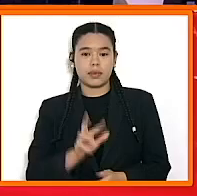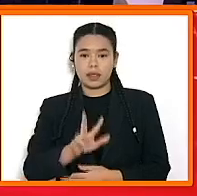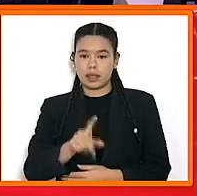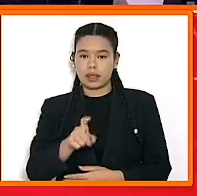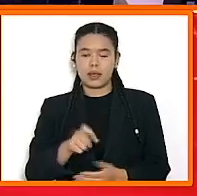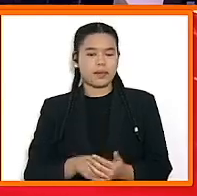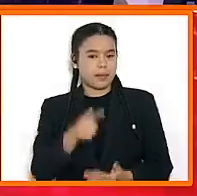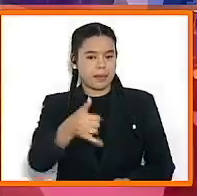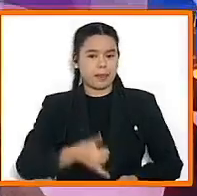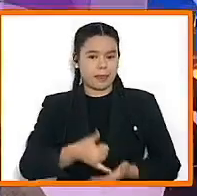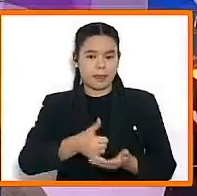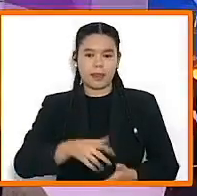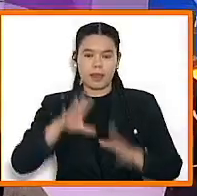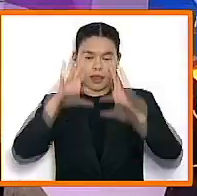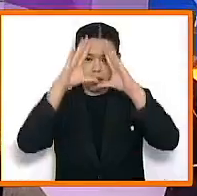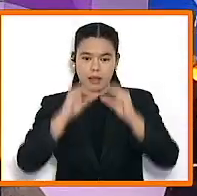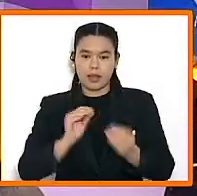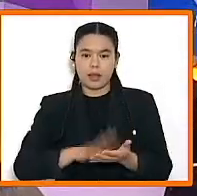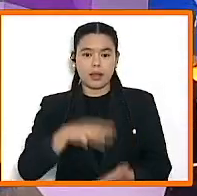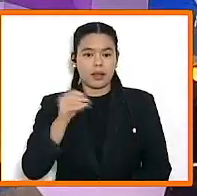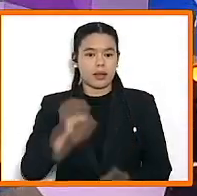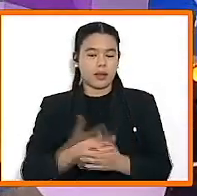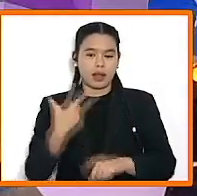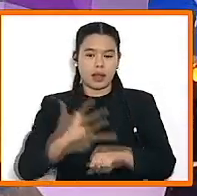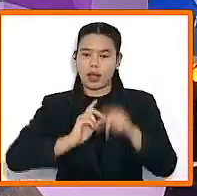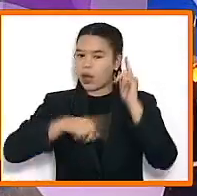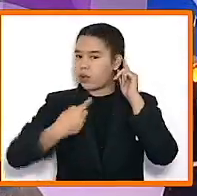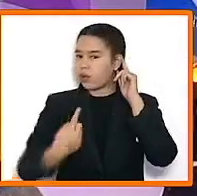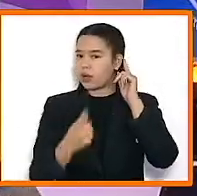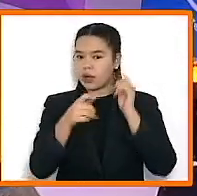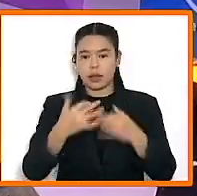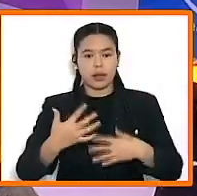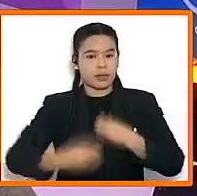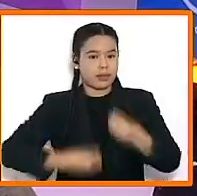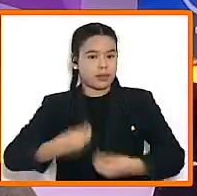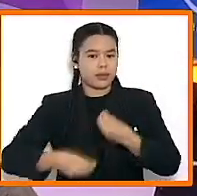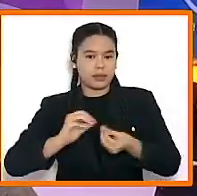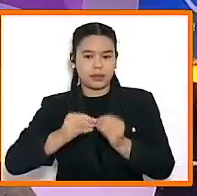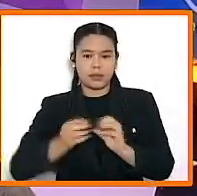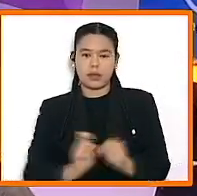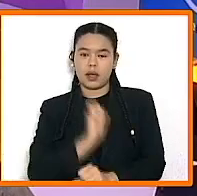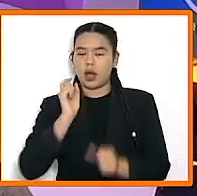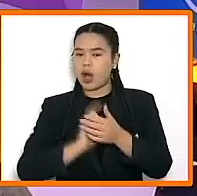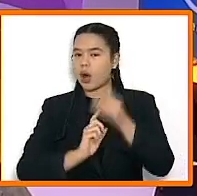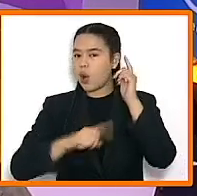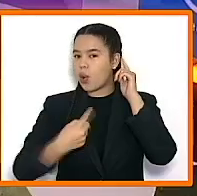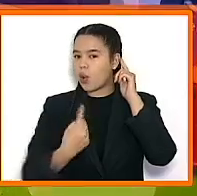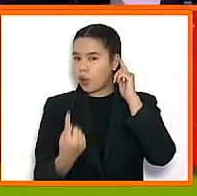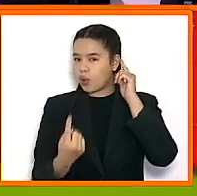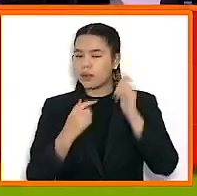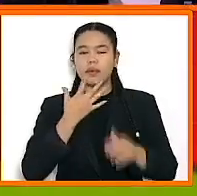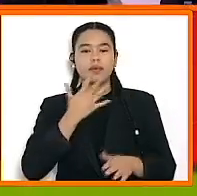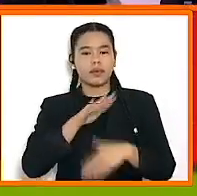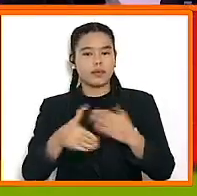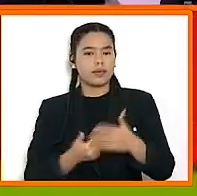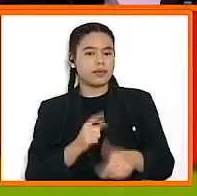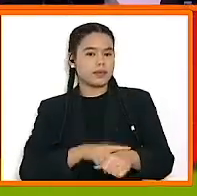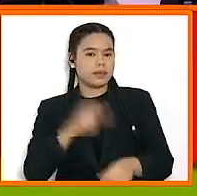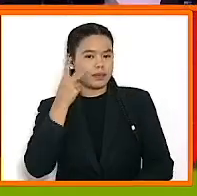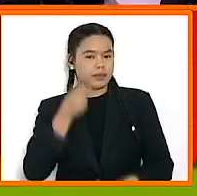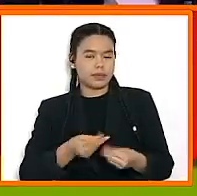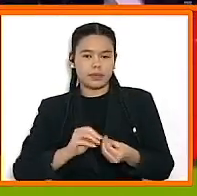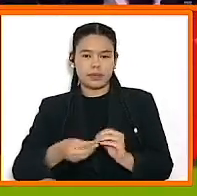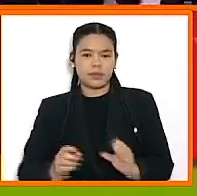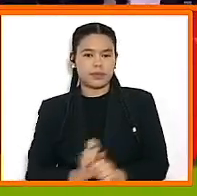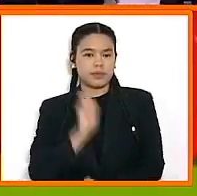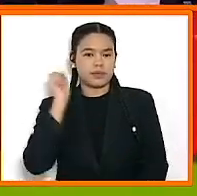3X. Tu premio esta noche se multiplica por 3 en diaria. Y si estás esperando tu número para más 1, suerte, porque tu número ganador es,